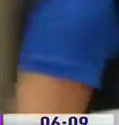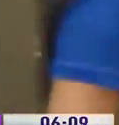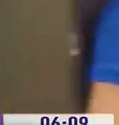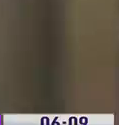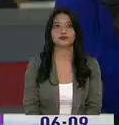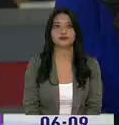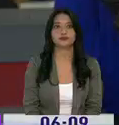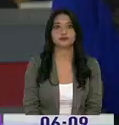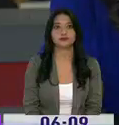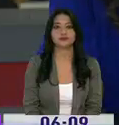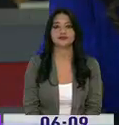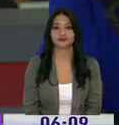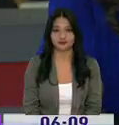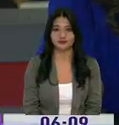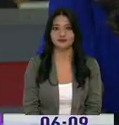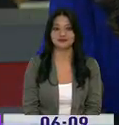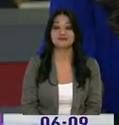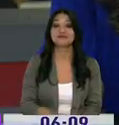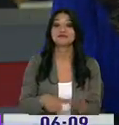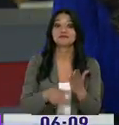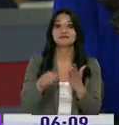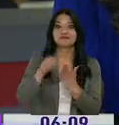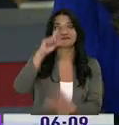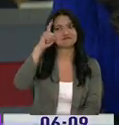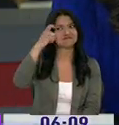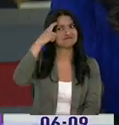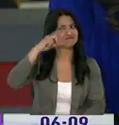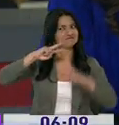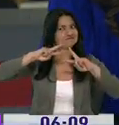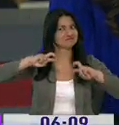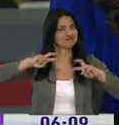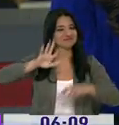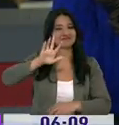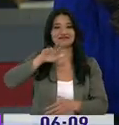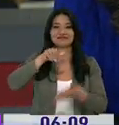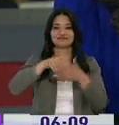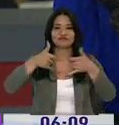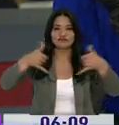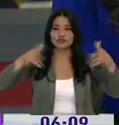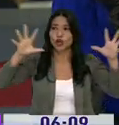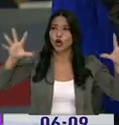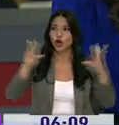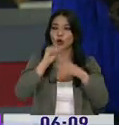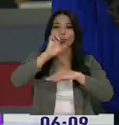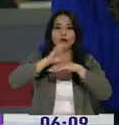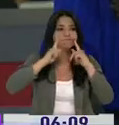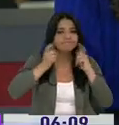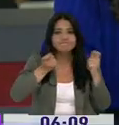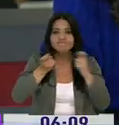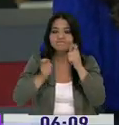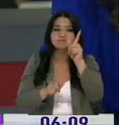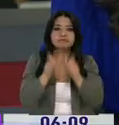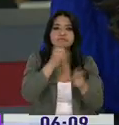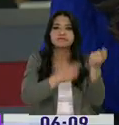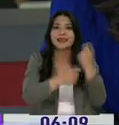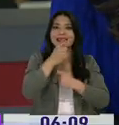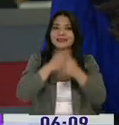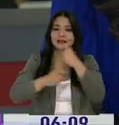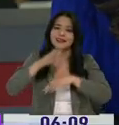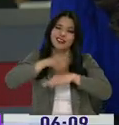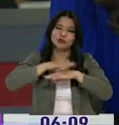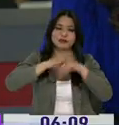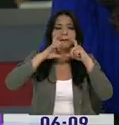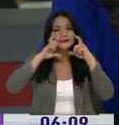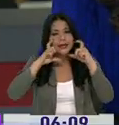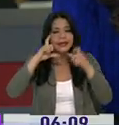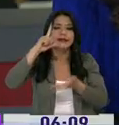Méndez. Y el Ministerio de Gobierno inspeccionó más de 3.000 establecimientos en todo el país para controlar los precios de insumos demandados por la prevención,